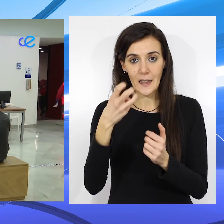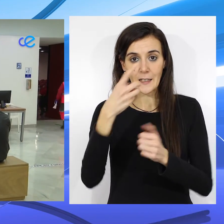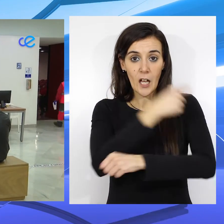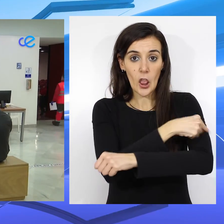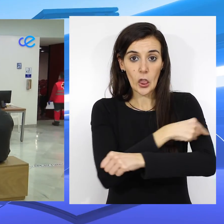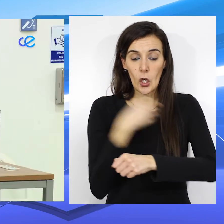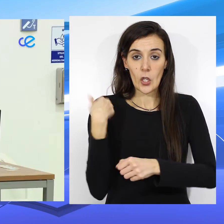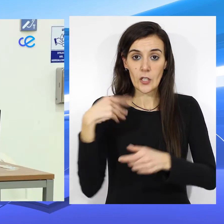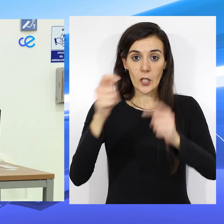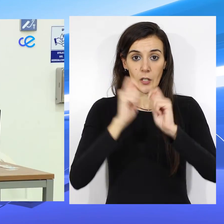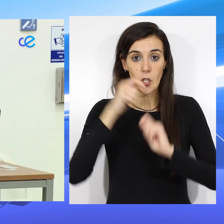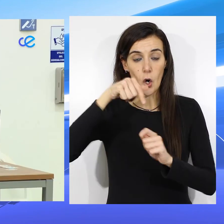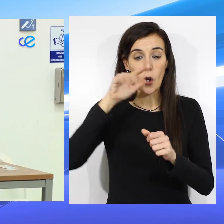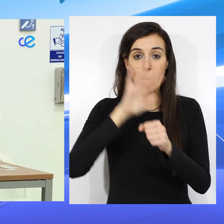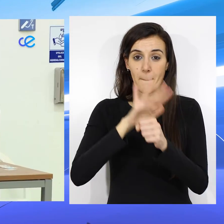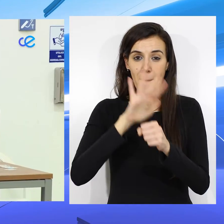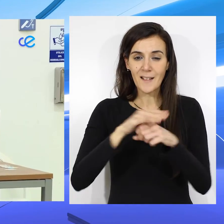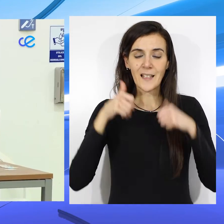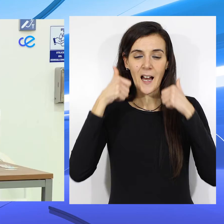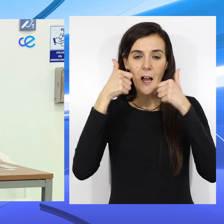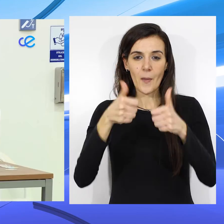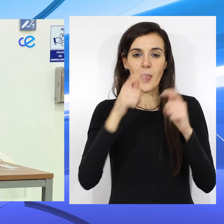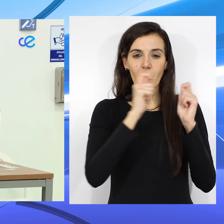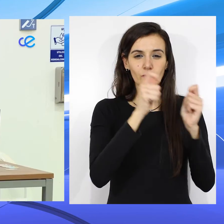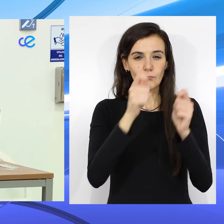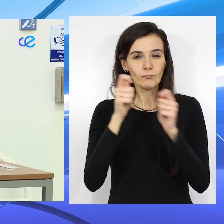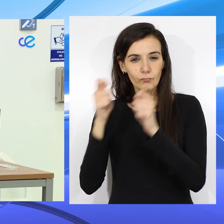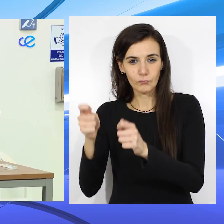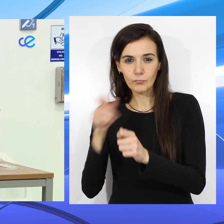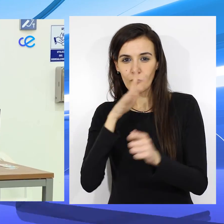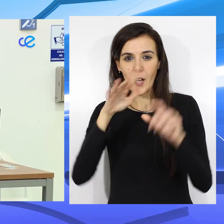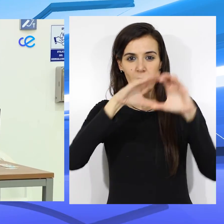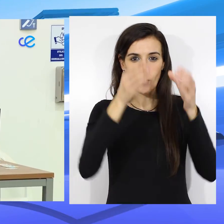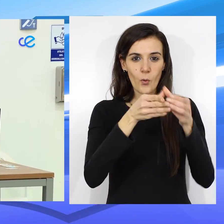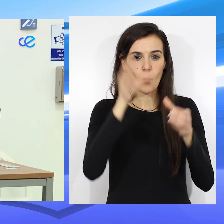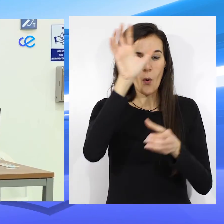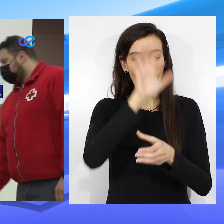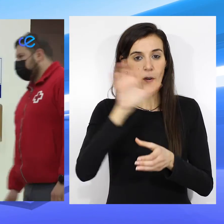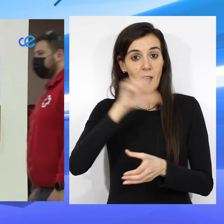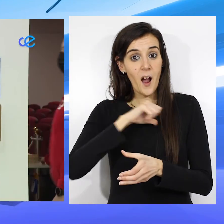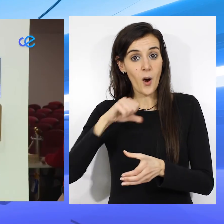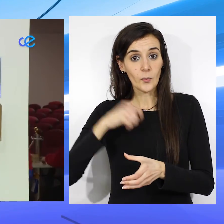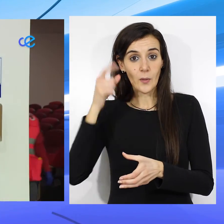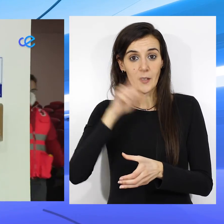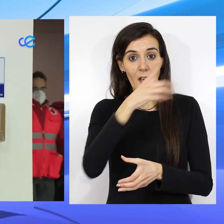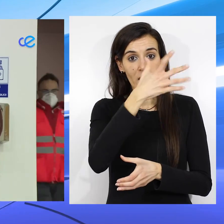1.085.300 dosis y hoy martes ha comenzado la distribución entre las comunidades